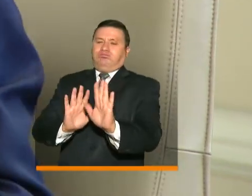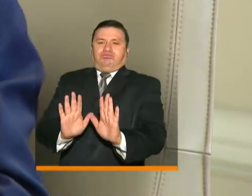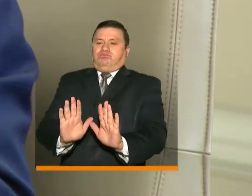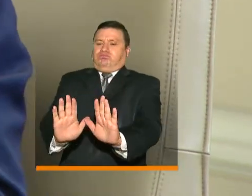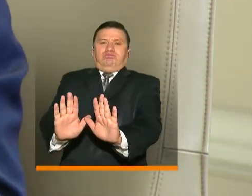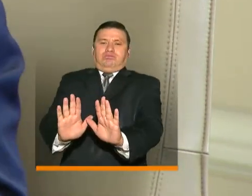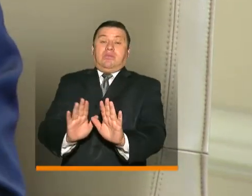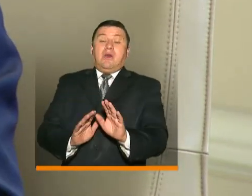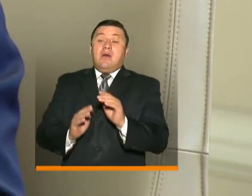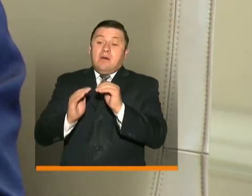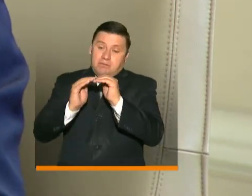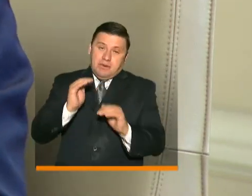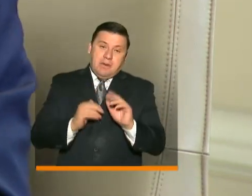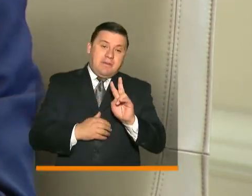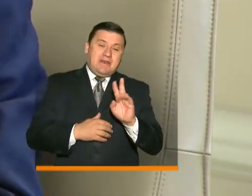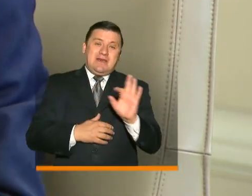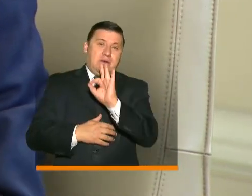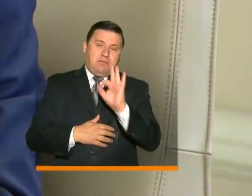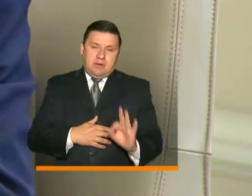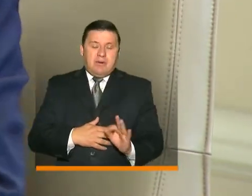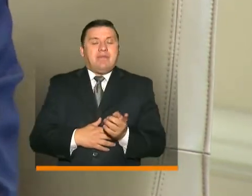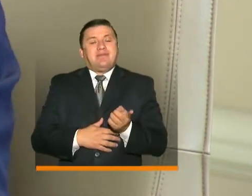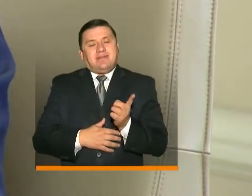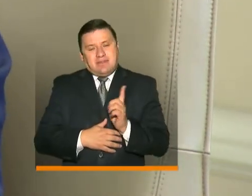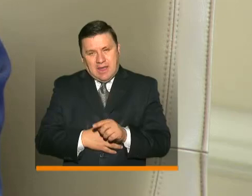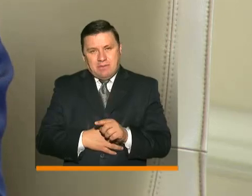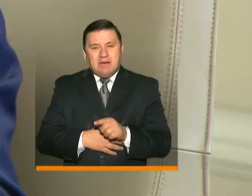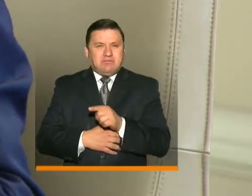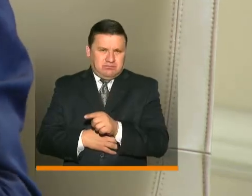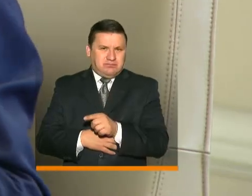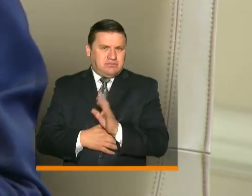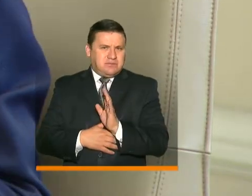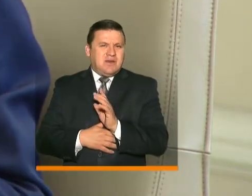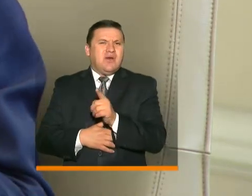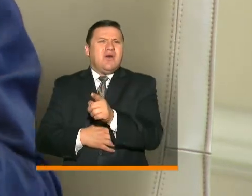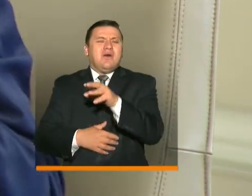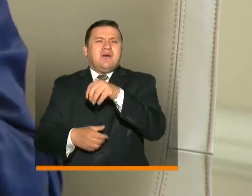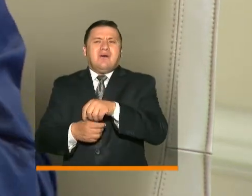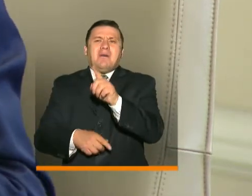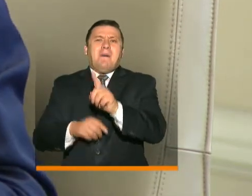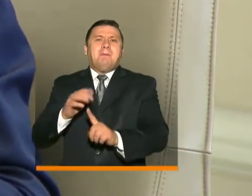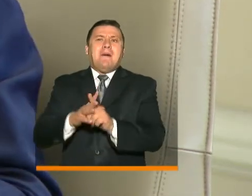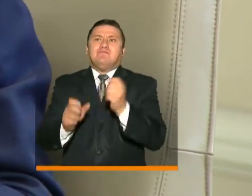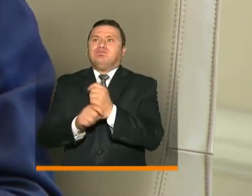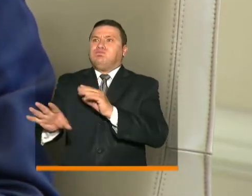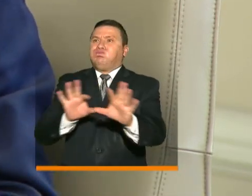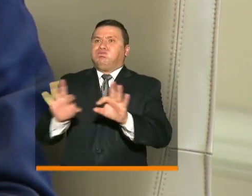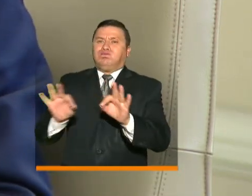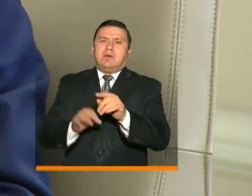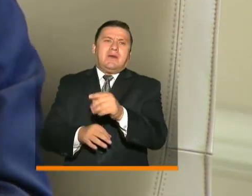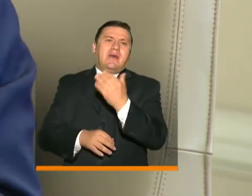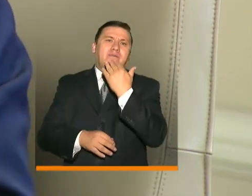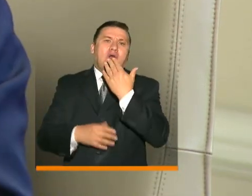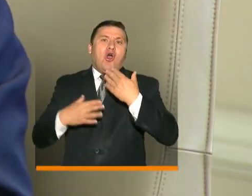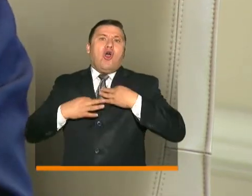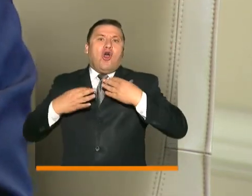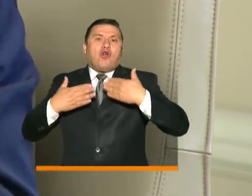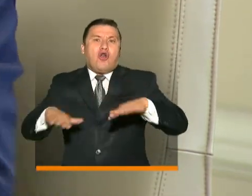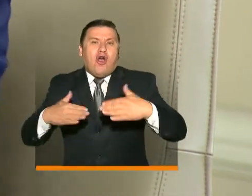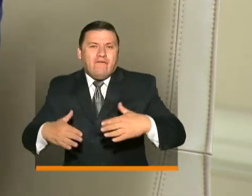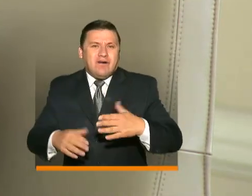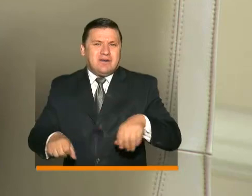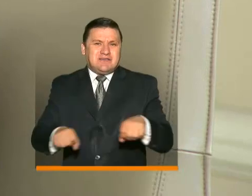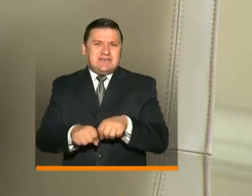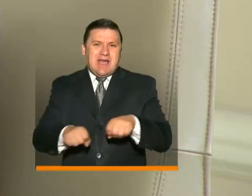presidente, reducimos al 25% también este anticipo en renta para sectores que generan mucho empleo, como el sector de confección, el sector